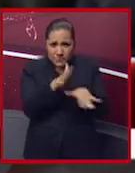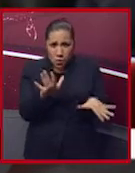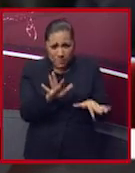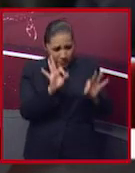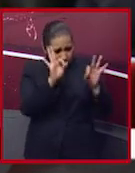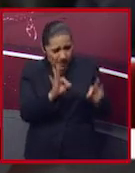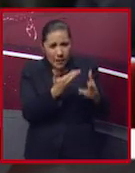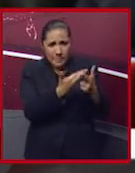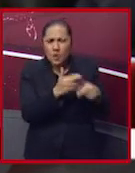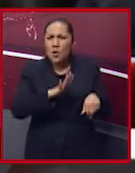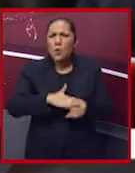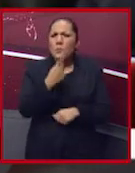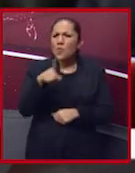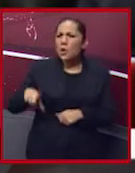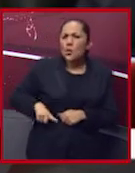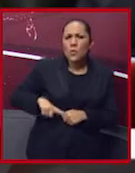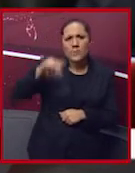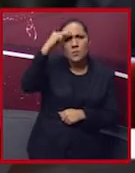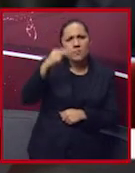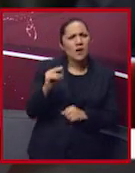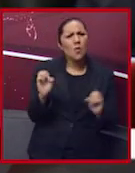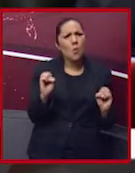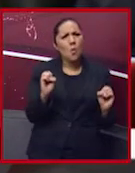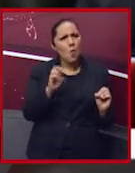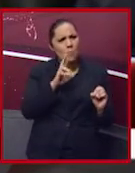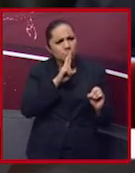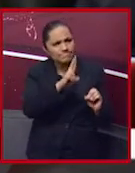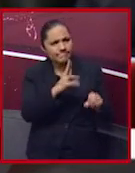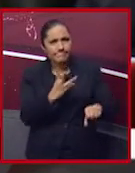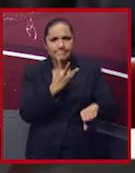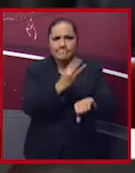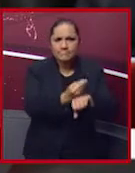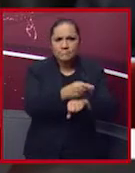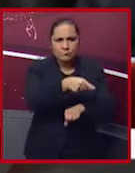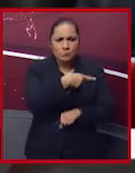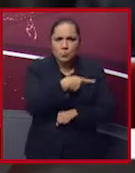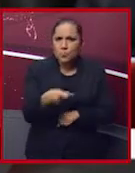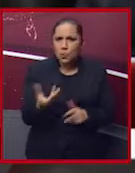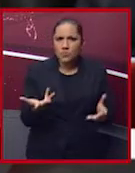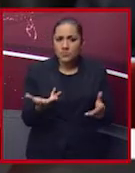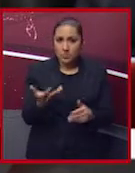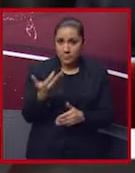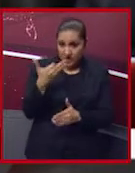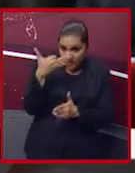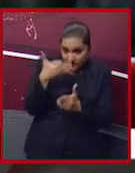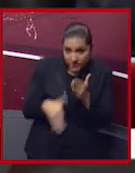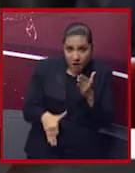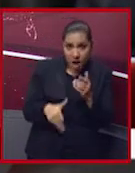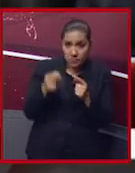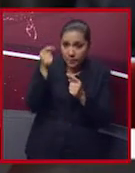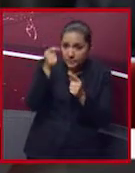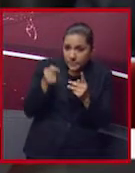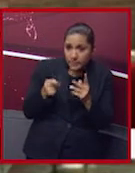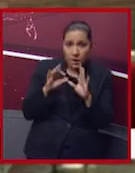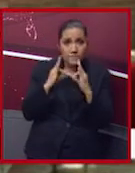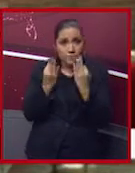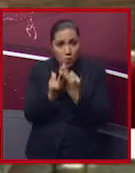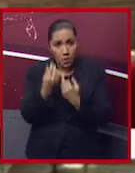Estado mexicano no puede dar solución. ¿Es por falta de recursos? Yo digo que